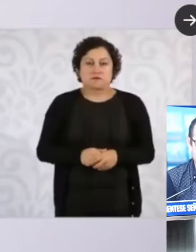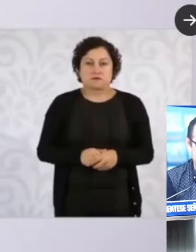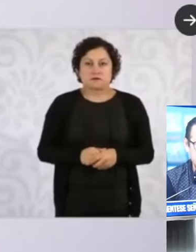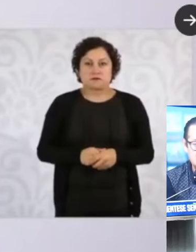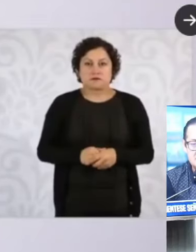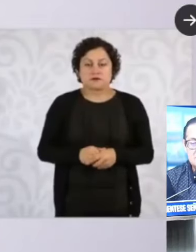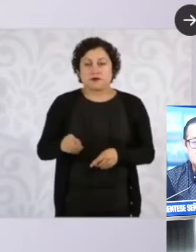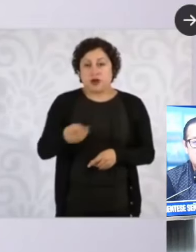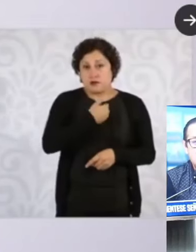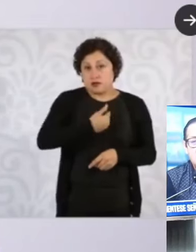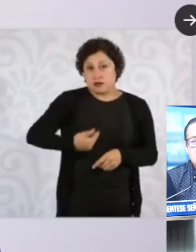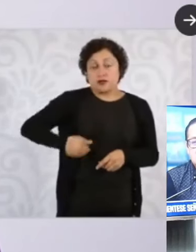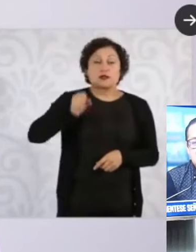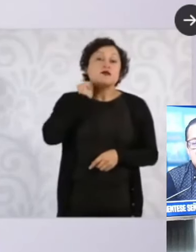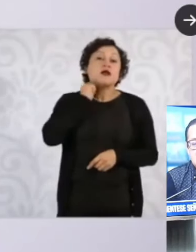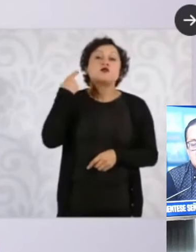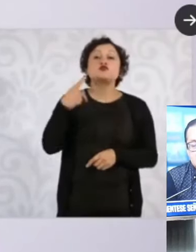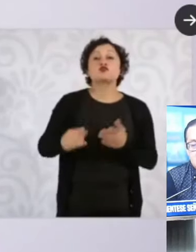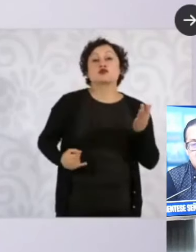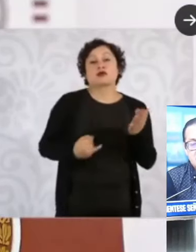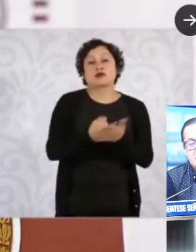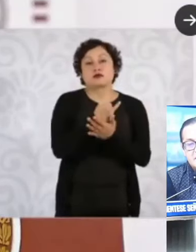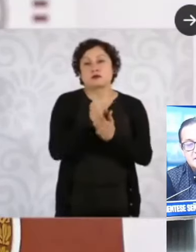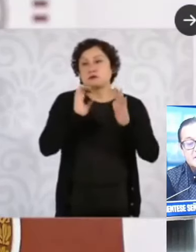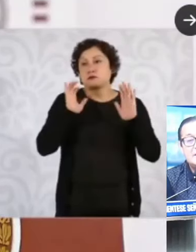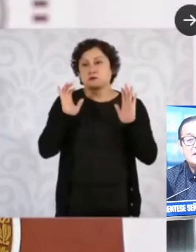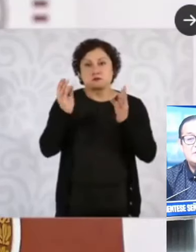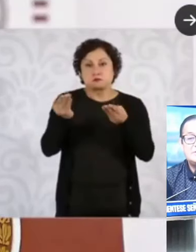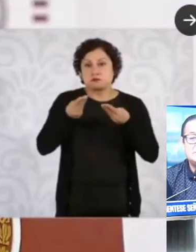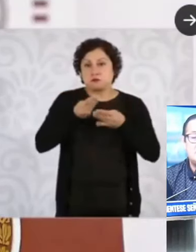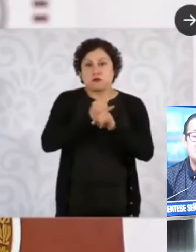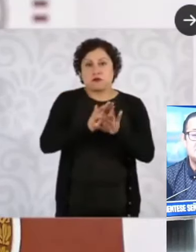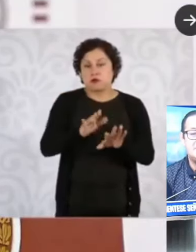del presidente del Senado, no tengo conocimiento,